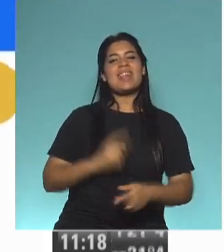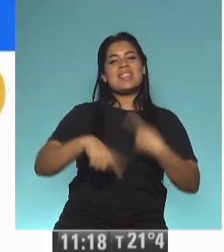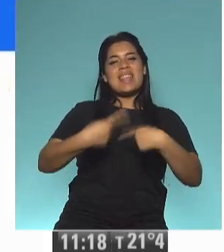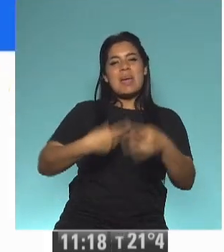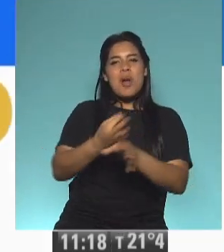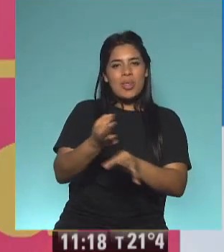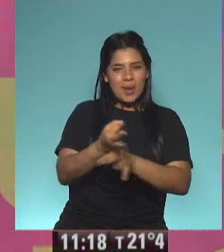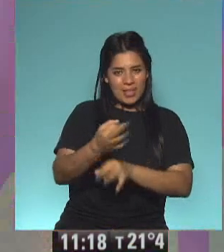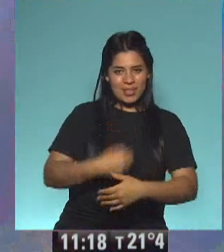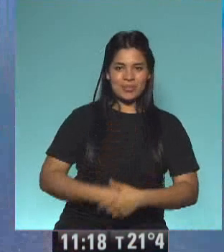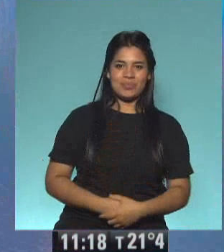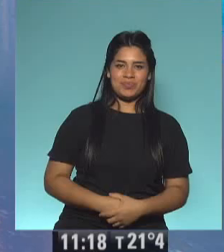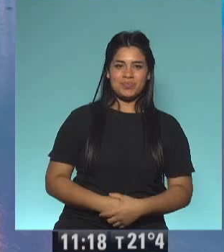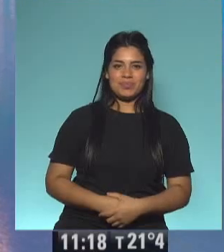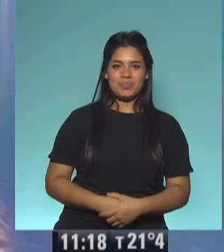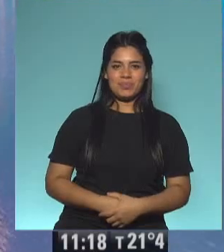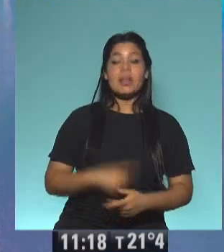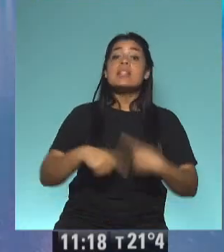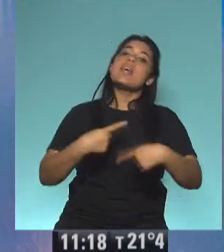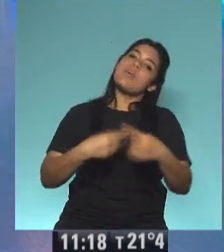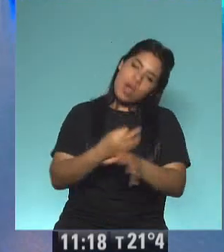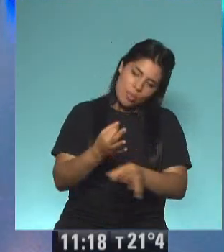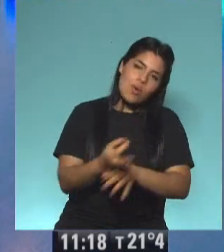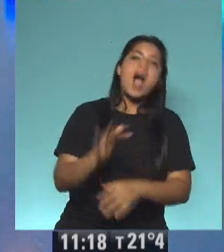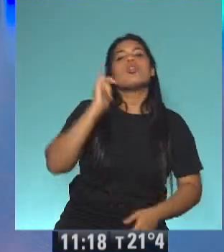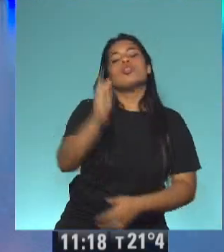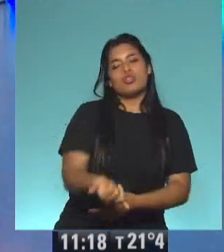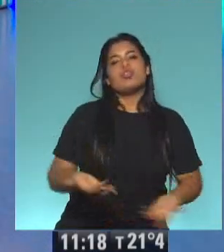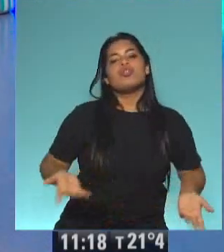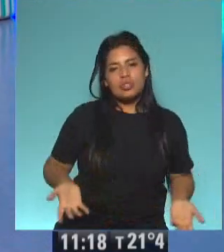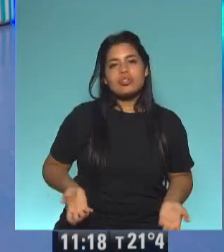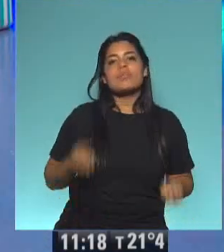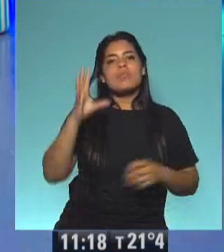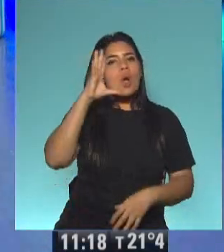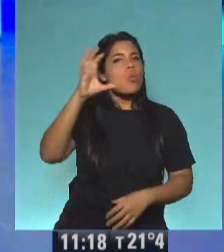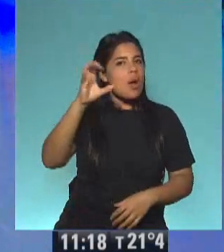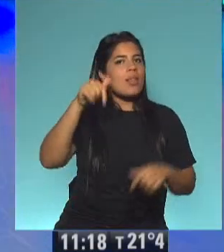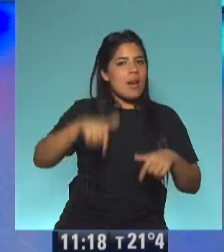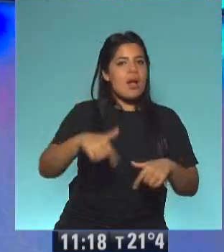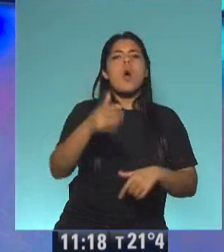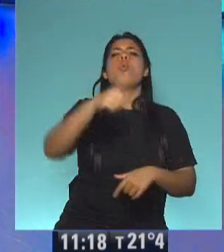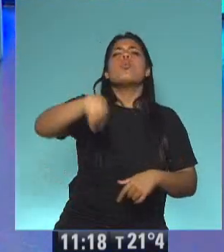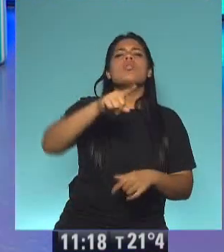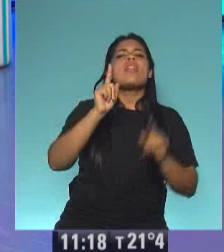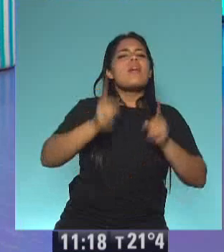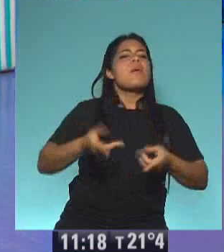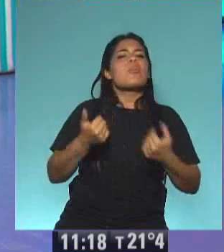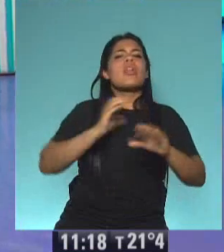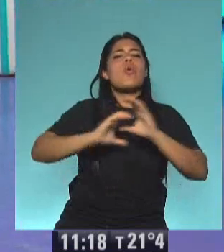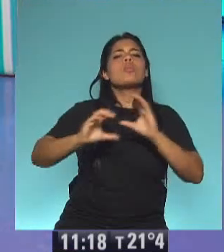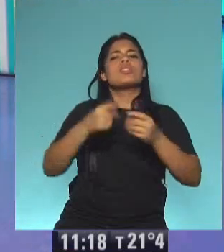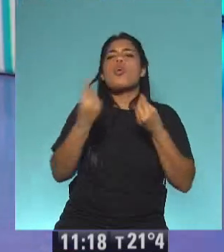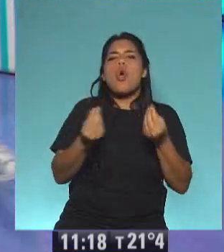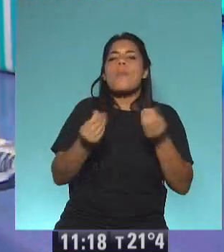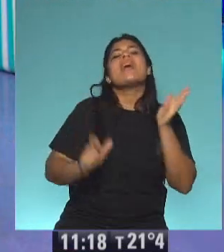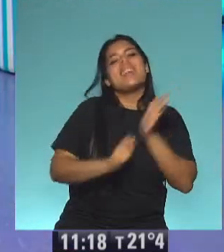Seguimos educando. Seguimos educando, claro que sí. Y recuerden que ustedes también se pueden comunicar de otra manera, que es el Instagram, ¿no